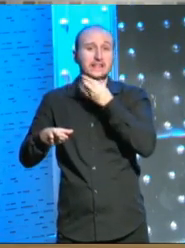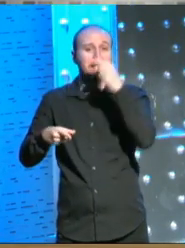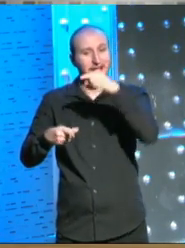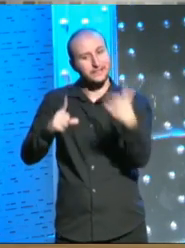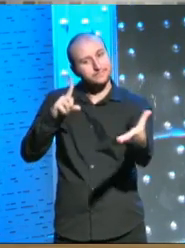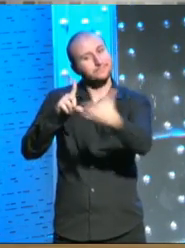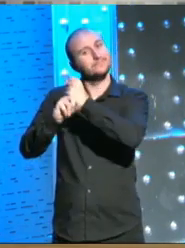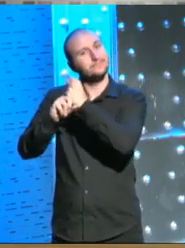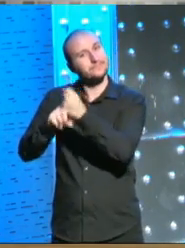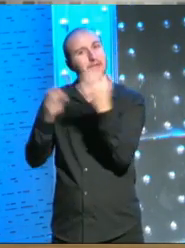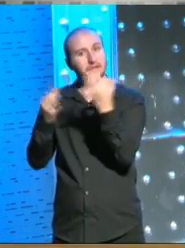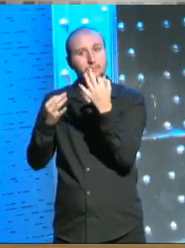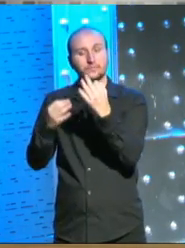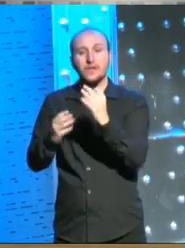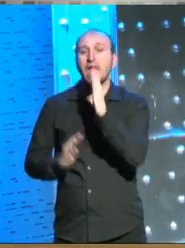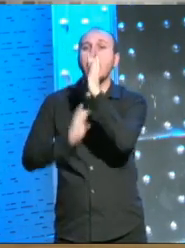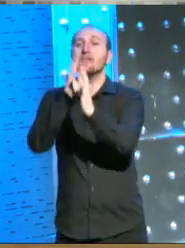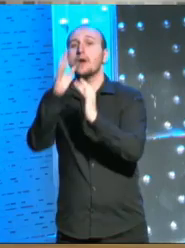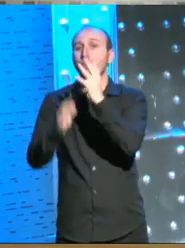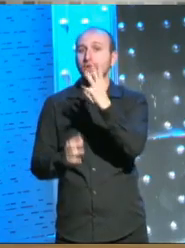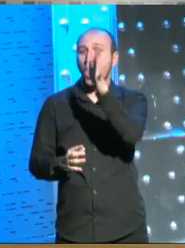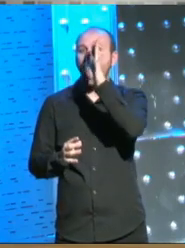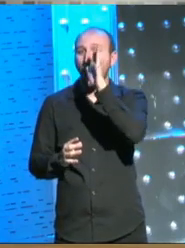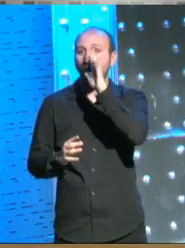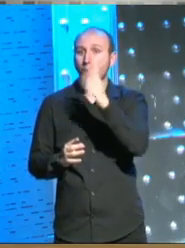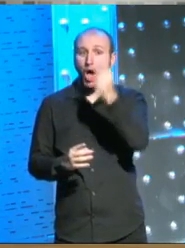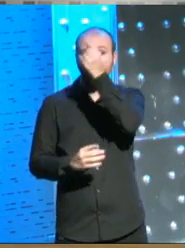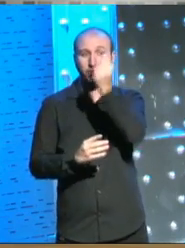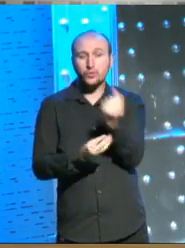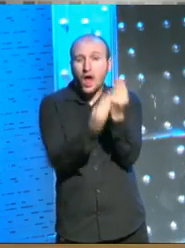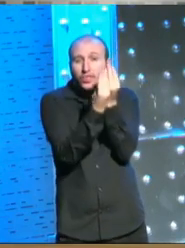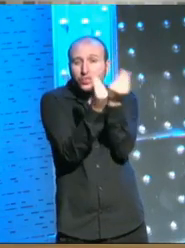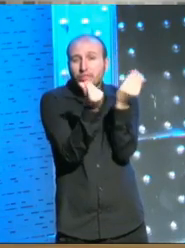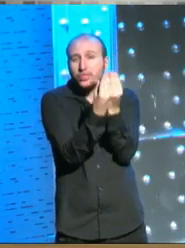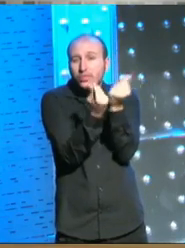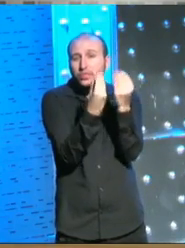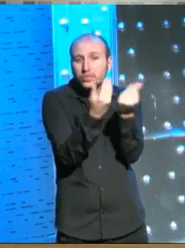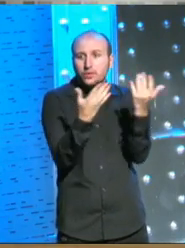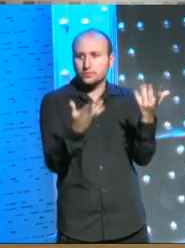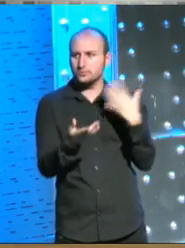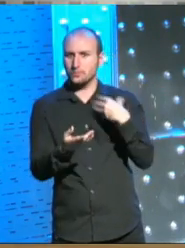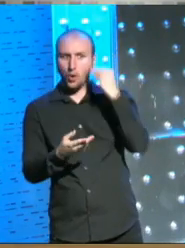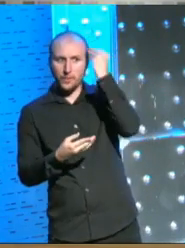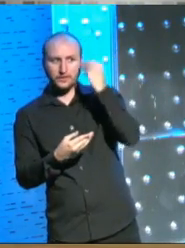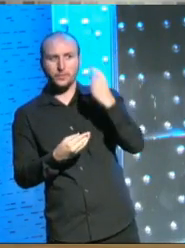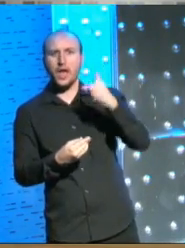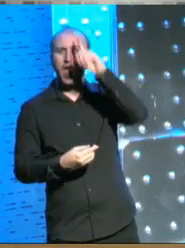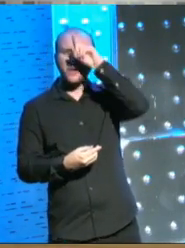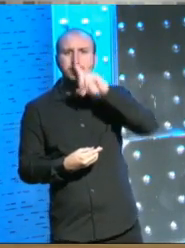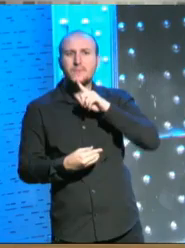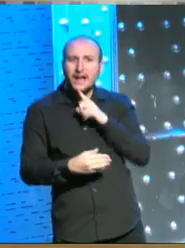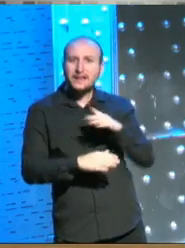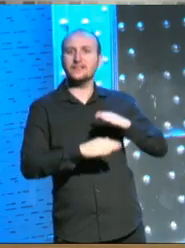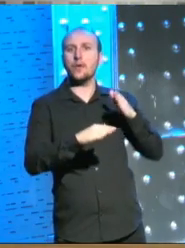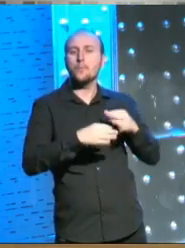caliente, el vapor de agua deshacía la pintura al fresco. Y dijeron, ¿cómo podemos tener imágenes permanentes que no se disuelvan